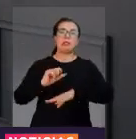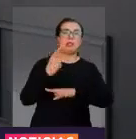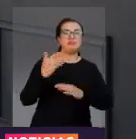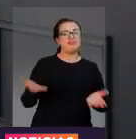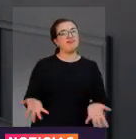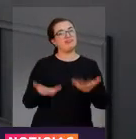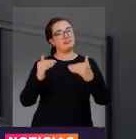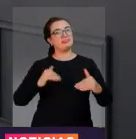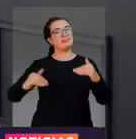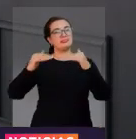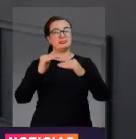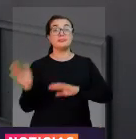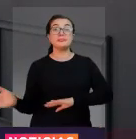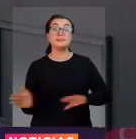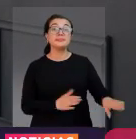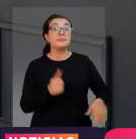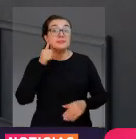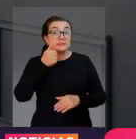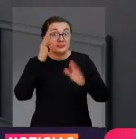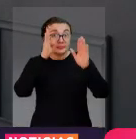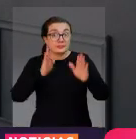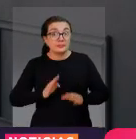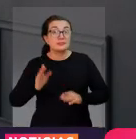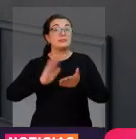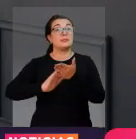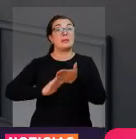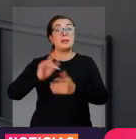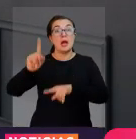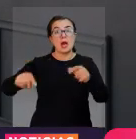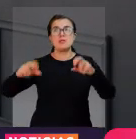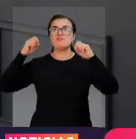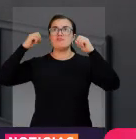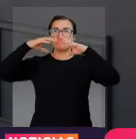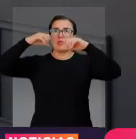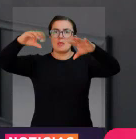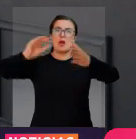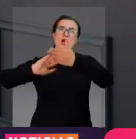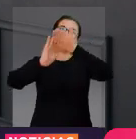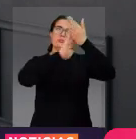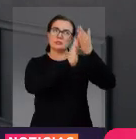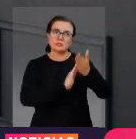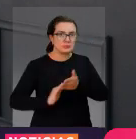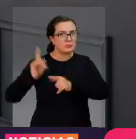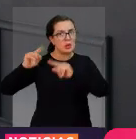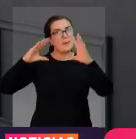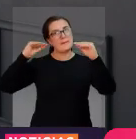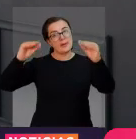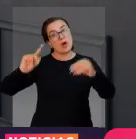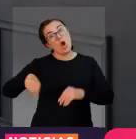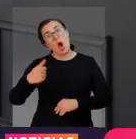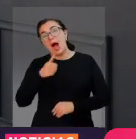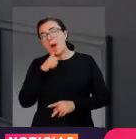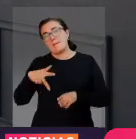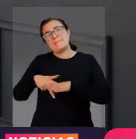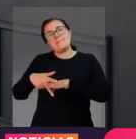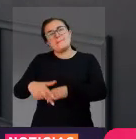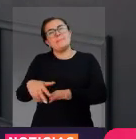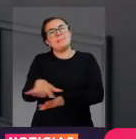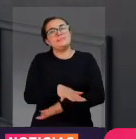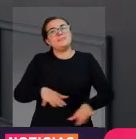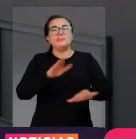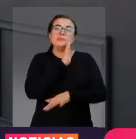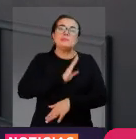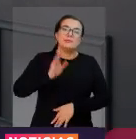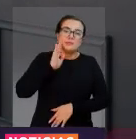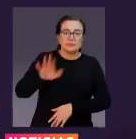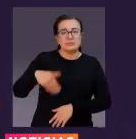Y preste atención porque mañana habrá mantenimiento en las redes eléctricas de 5 localidades, mientras que los cortes de agua serán en los barrios Bosa Centro y